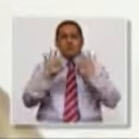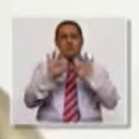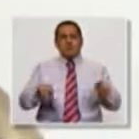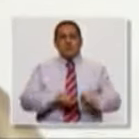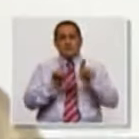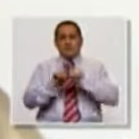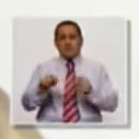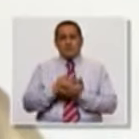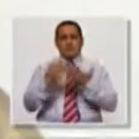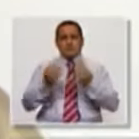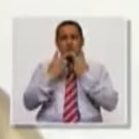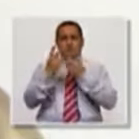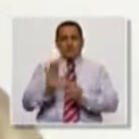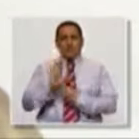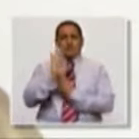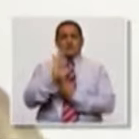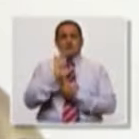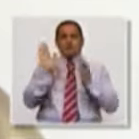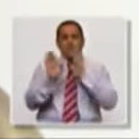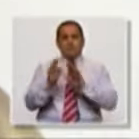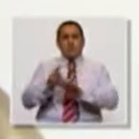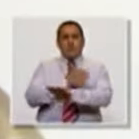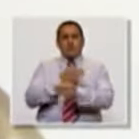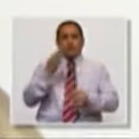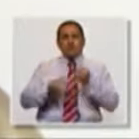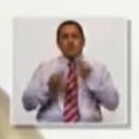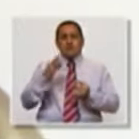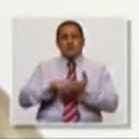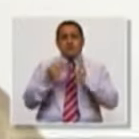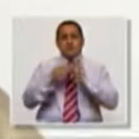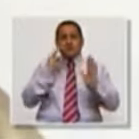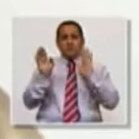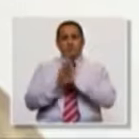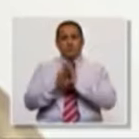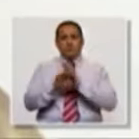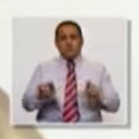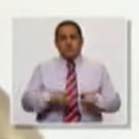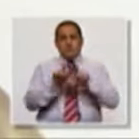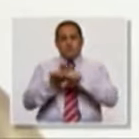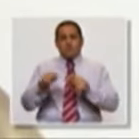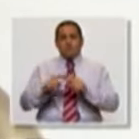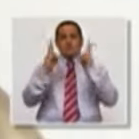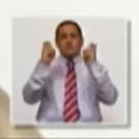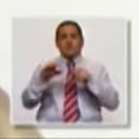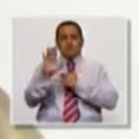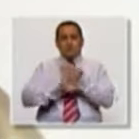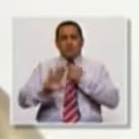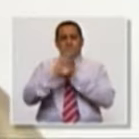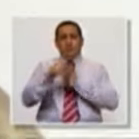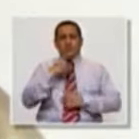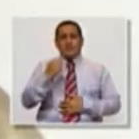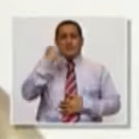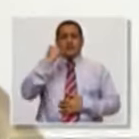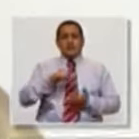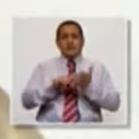un recurso de apelación ante el Poder Judicial. Es decir, tenemos un sistema de protección de derechos